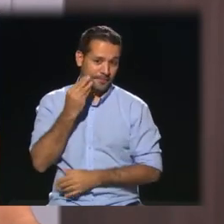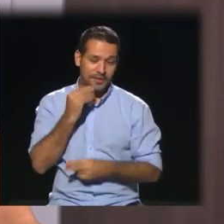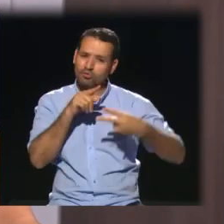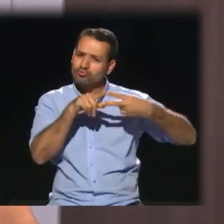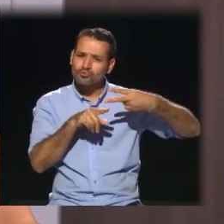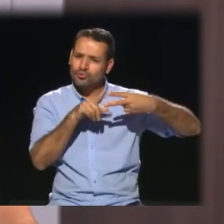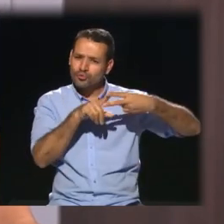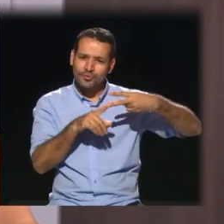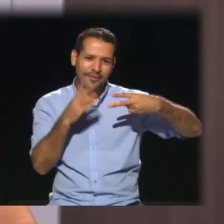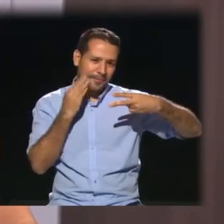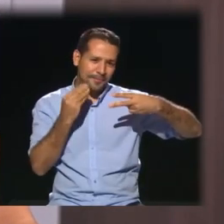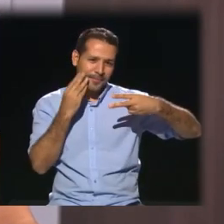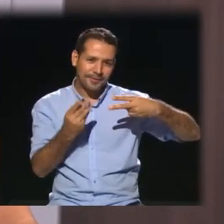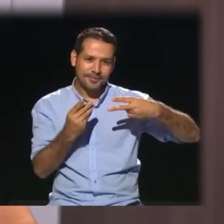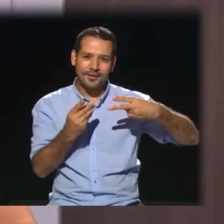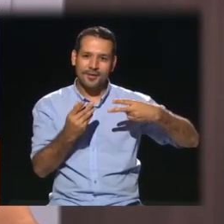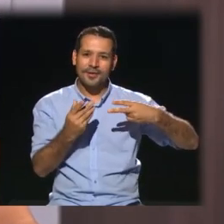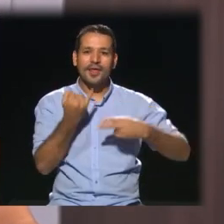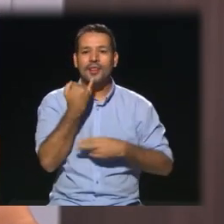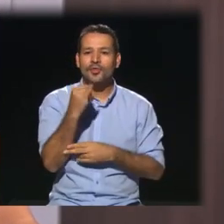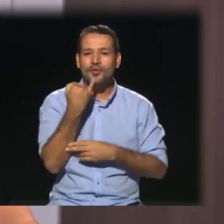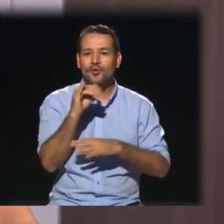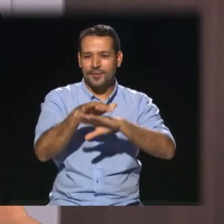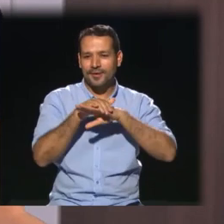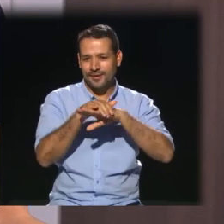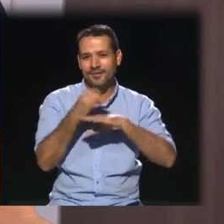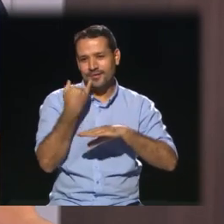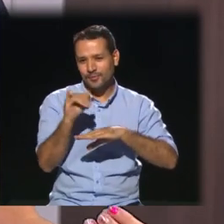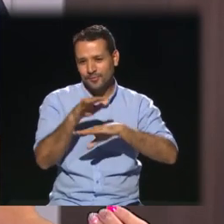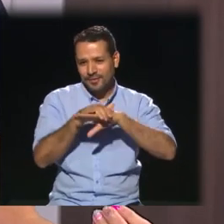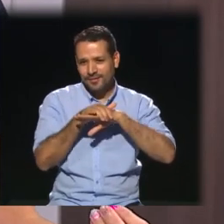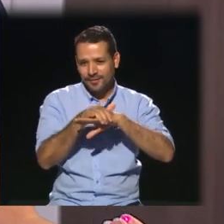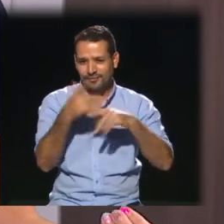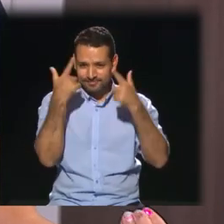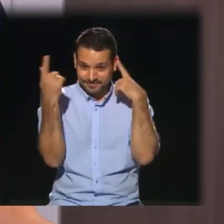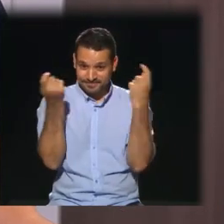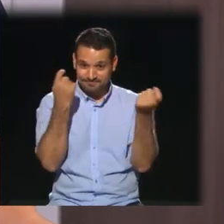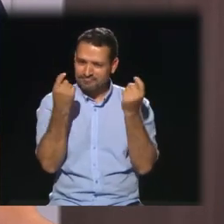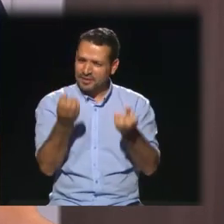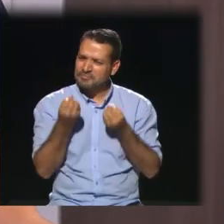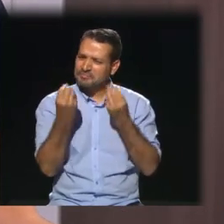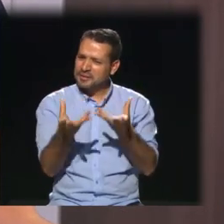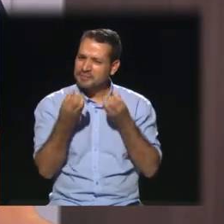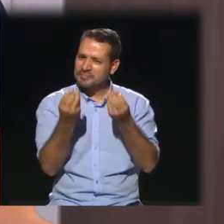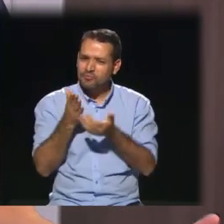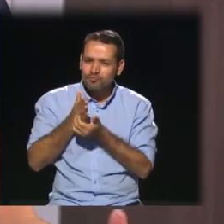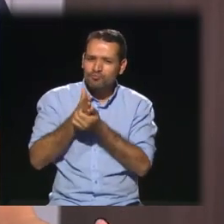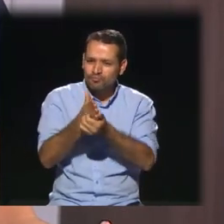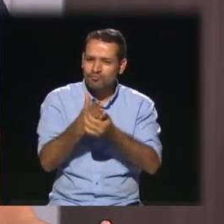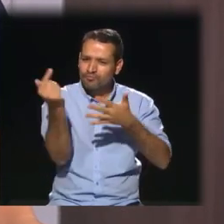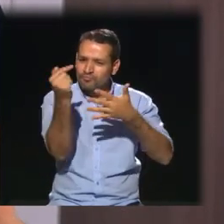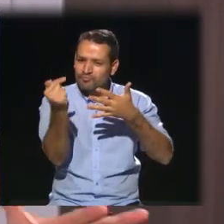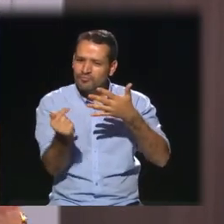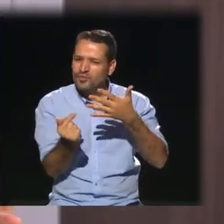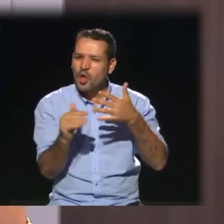dos expertos, por supuesto, de la lengua extranjera, de inglés, como llamamos nosotros, quienes van a estar realizando estas recomendaciones